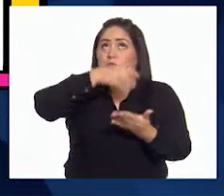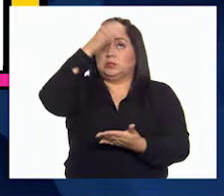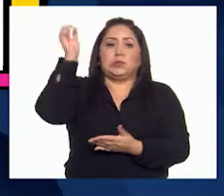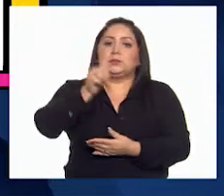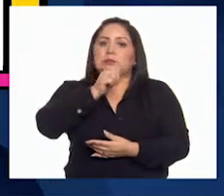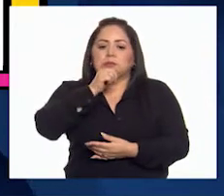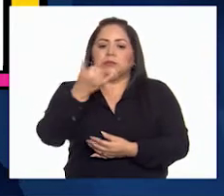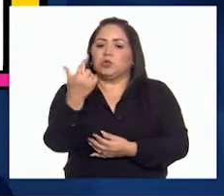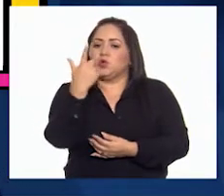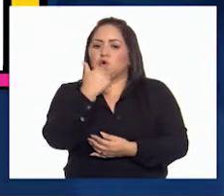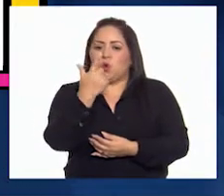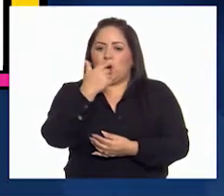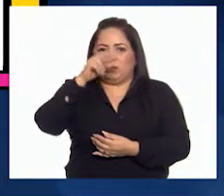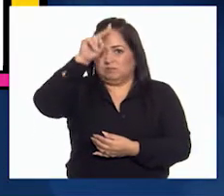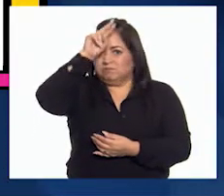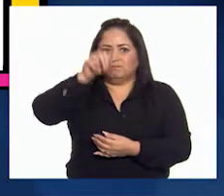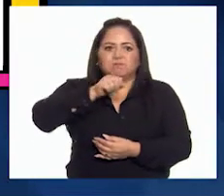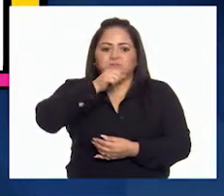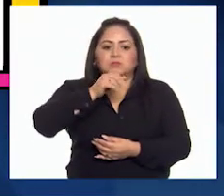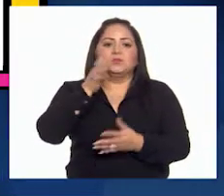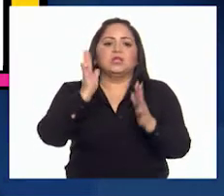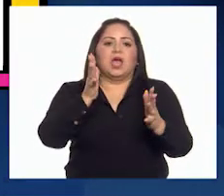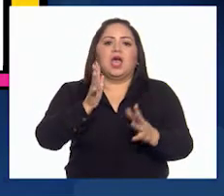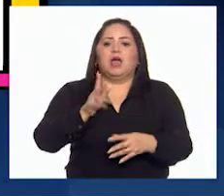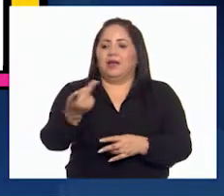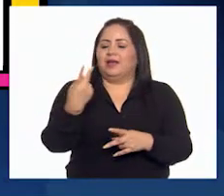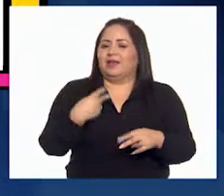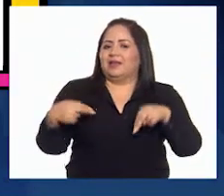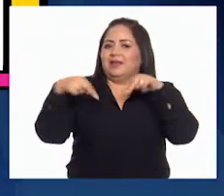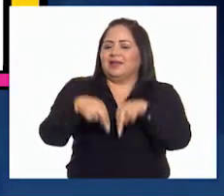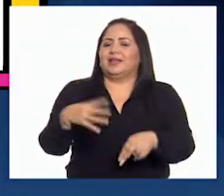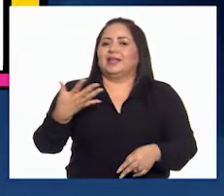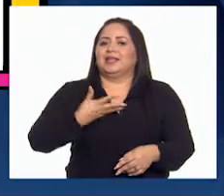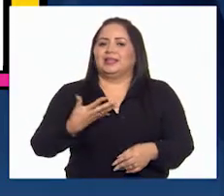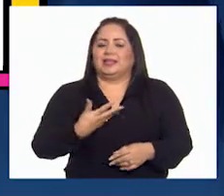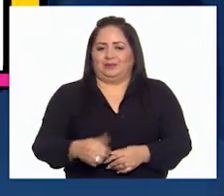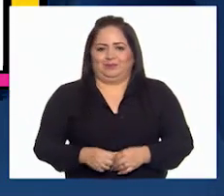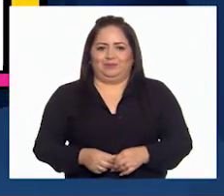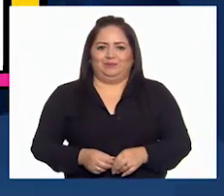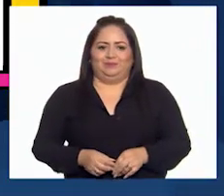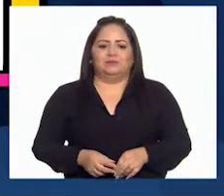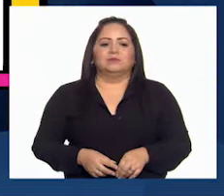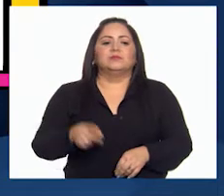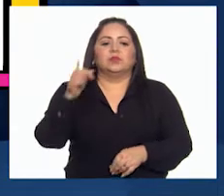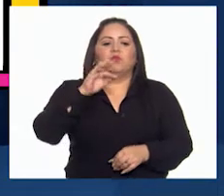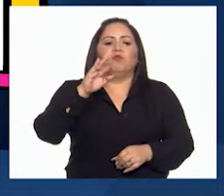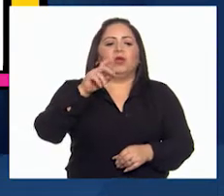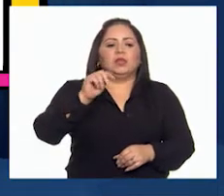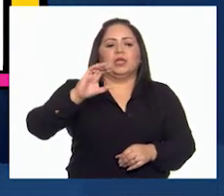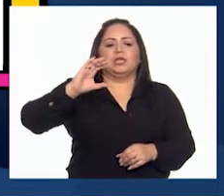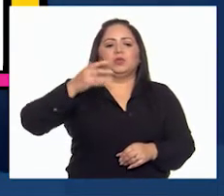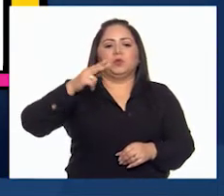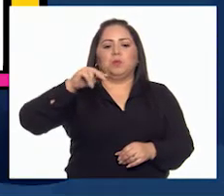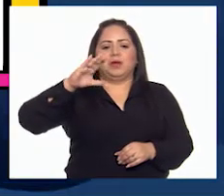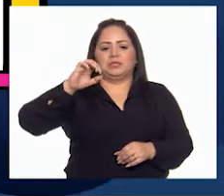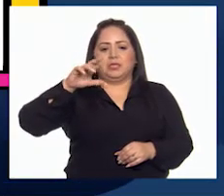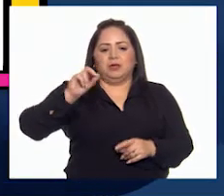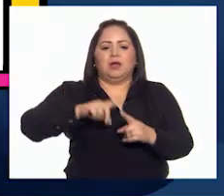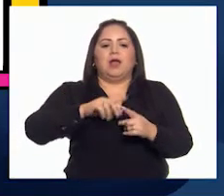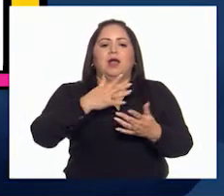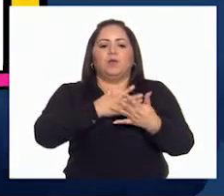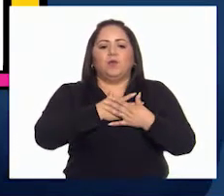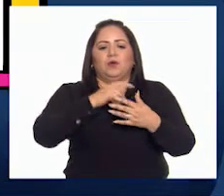cielo, ni rojas las hormigas, ya éramos tú y yo. Fuente, Chumacero Alí, Amor